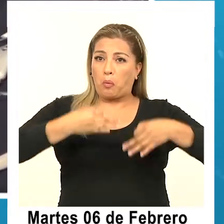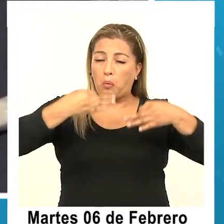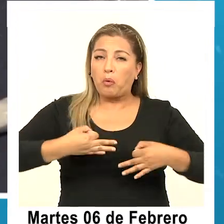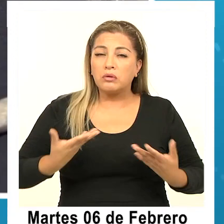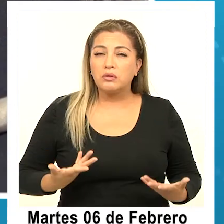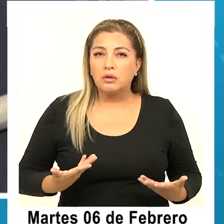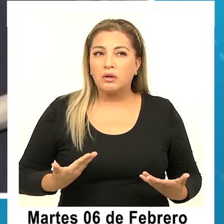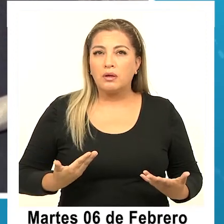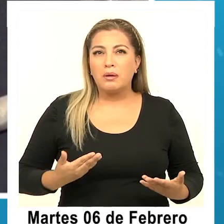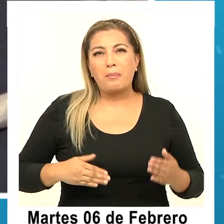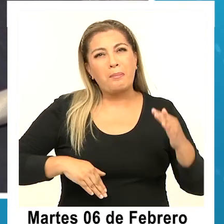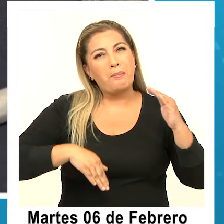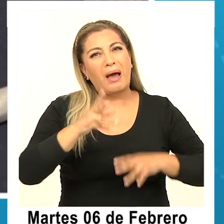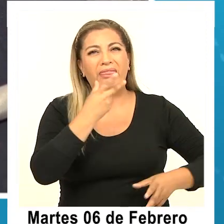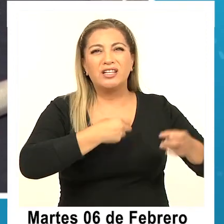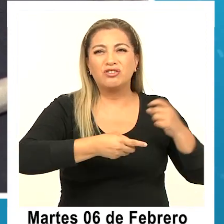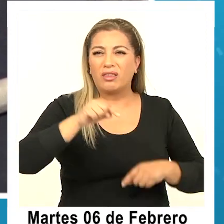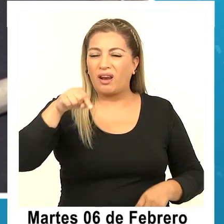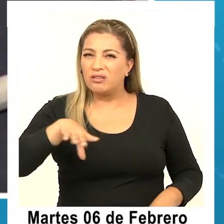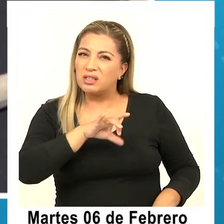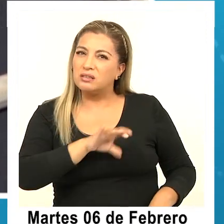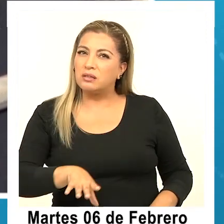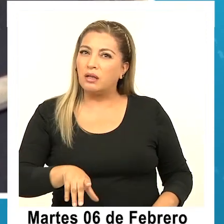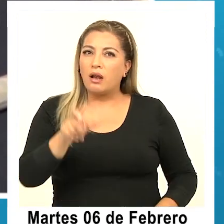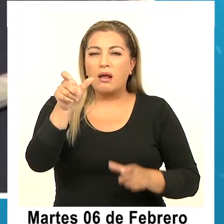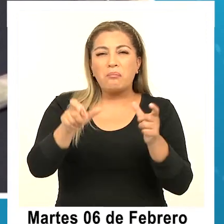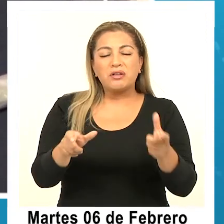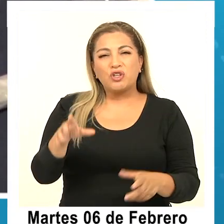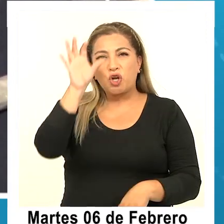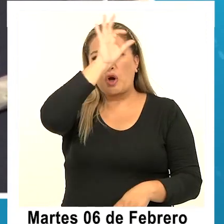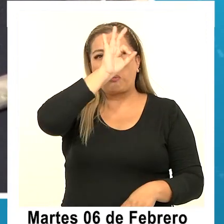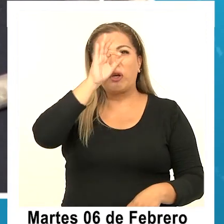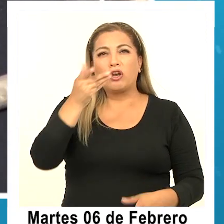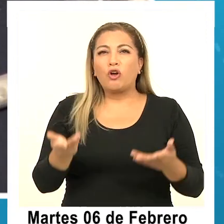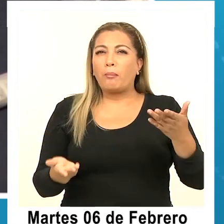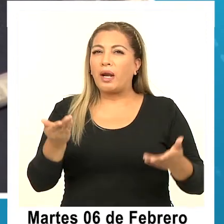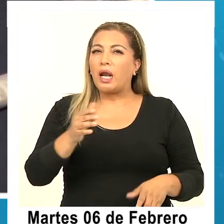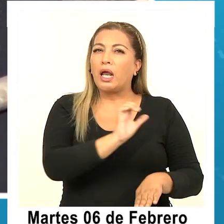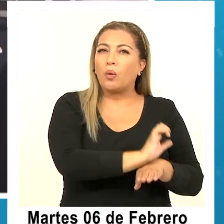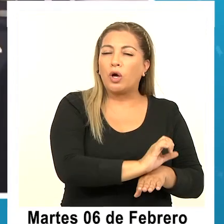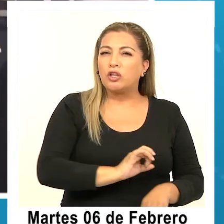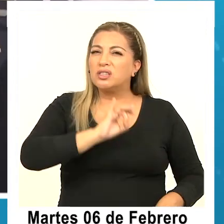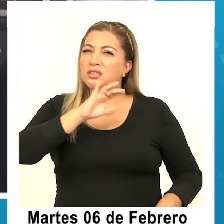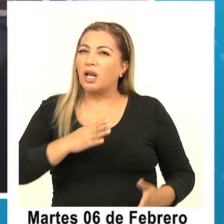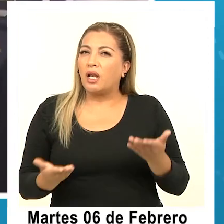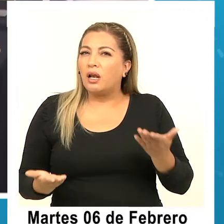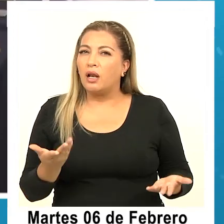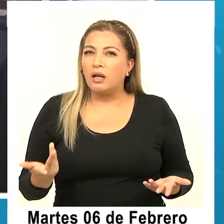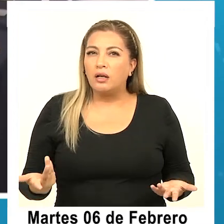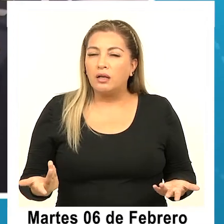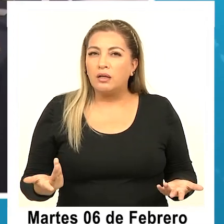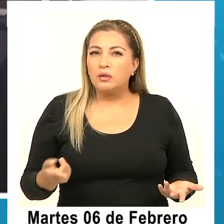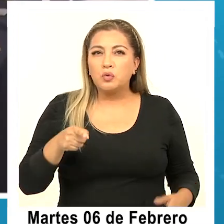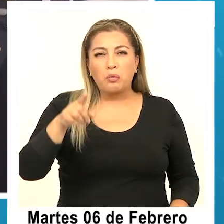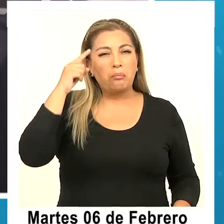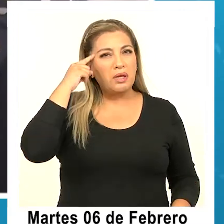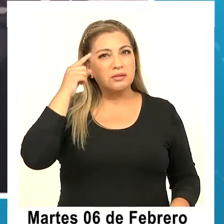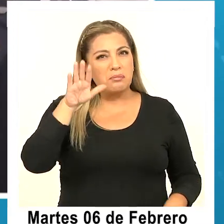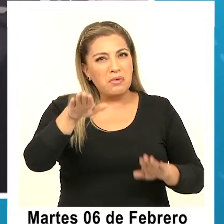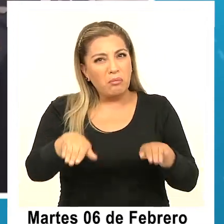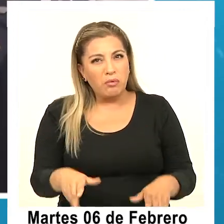es mucho más desordenado que esto. ¿Por qué la gente tiende a hacer la comparación? ¿Qué crees tú que podría Porque pasar algo como lo de Ecuador?